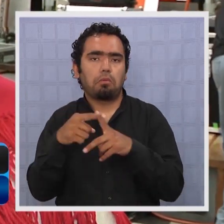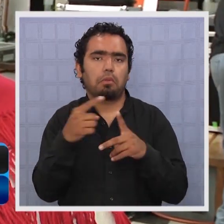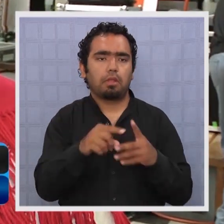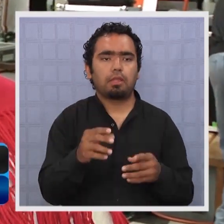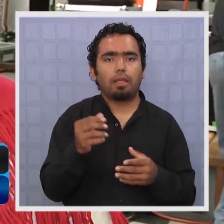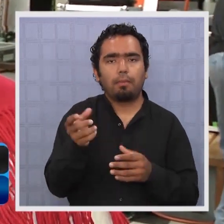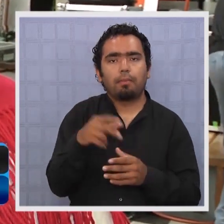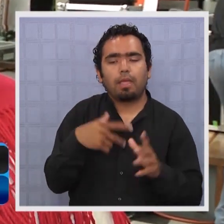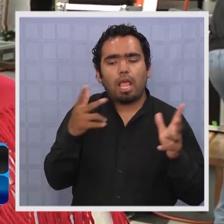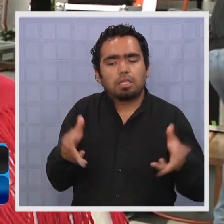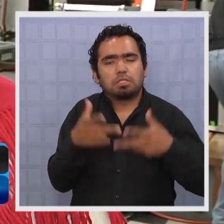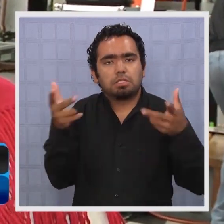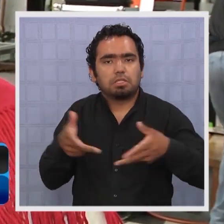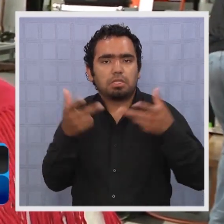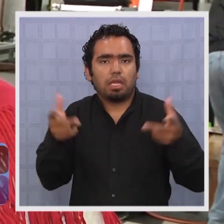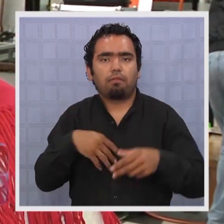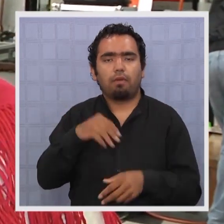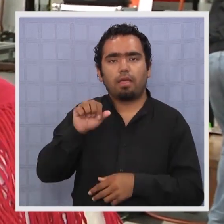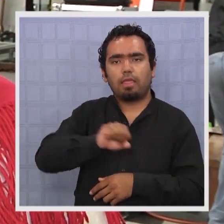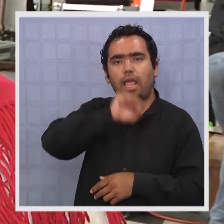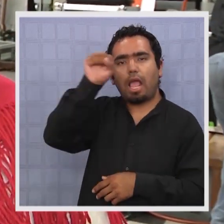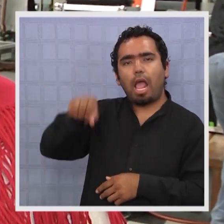hierbas medicinales de altiplano.